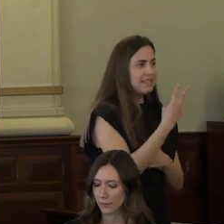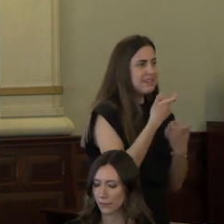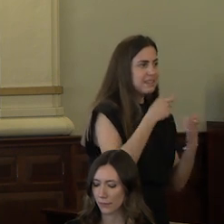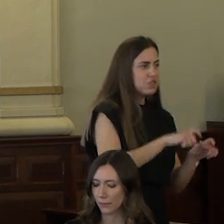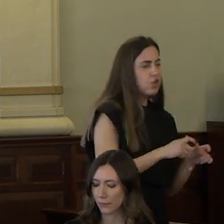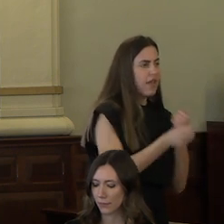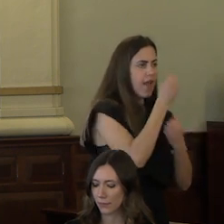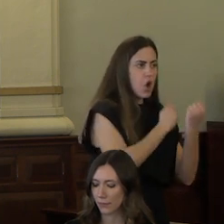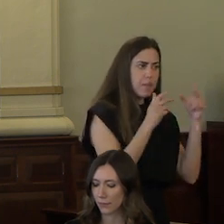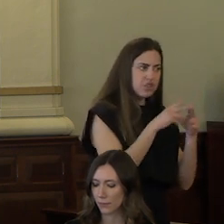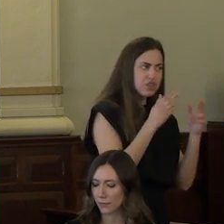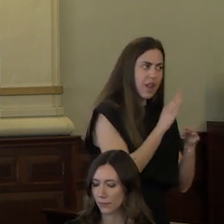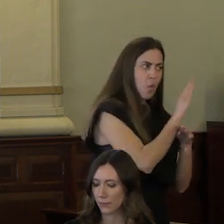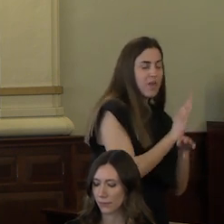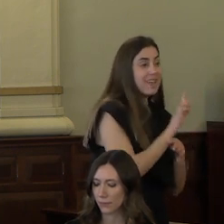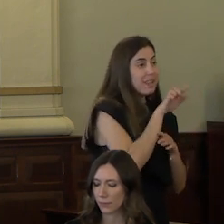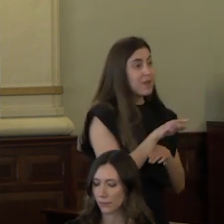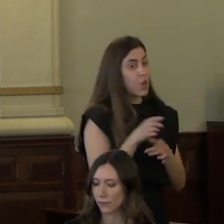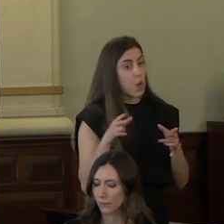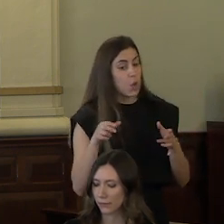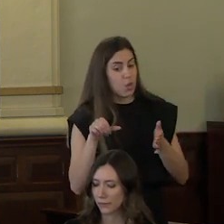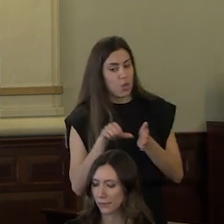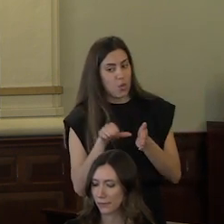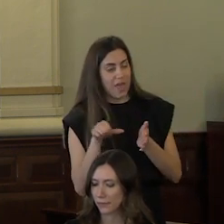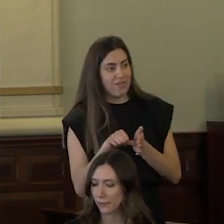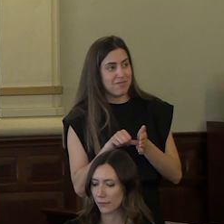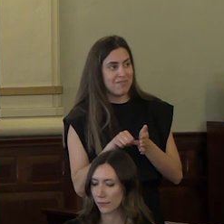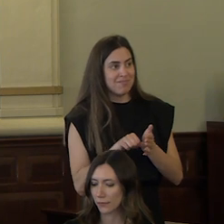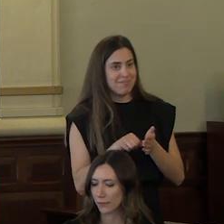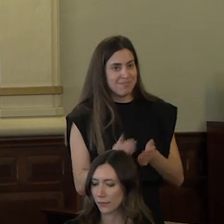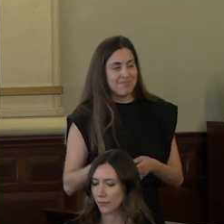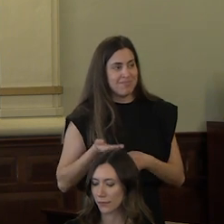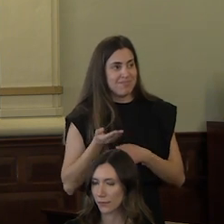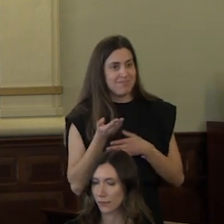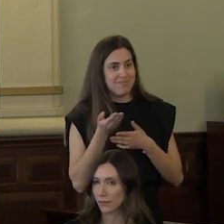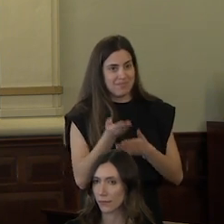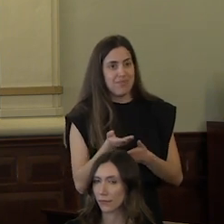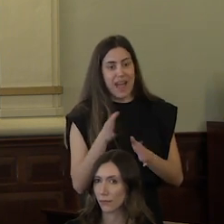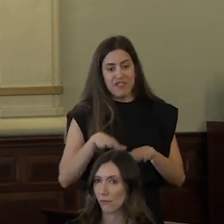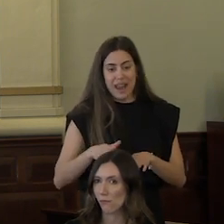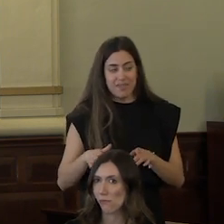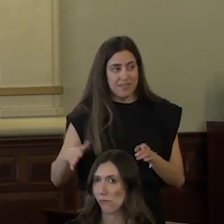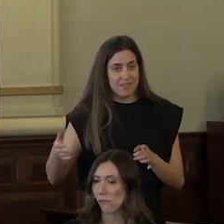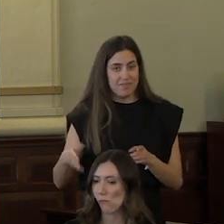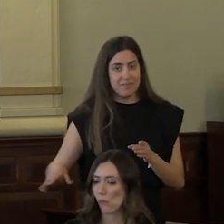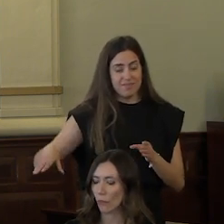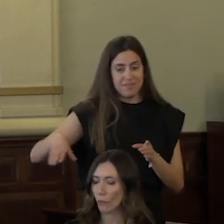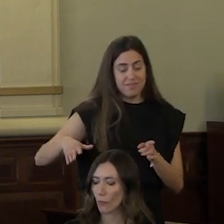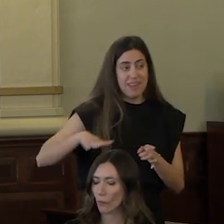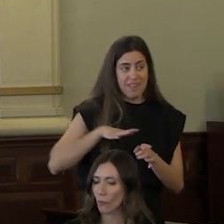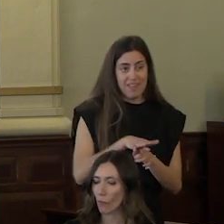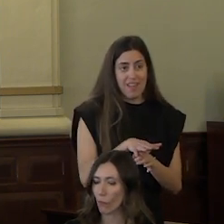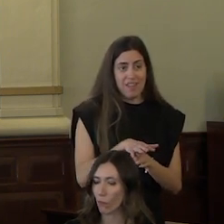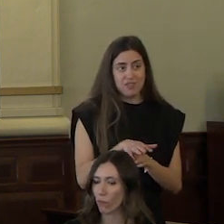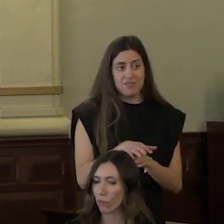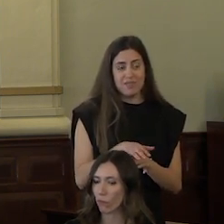economía social y servir a la ciudad. Ellos saben que se tienen que integrar en la ciudad, que tienen que tener contacto con todas las